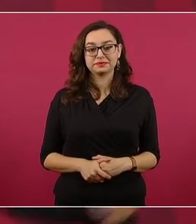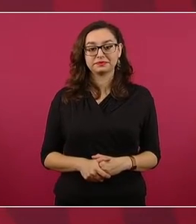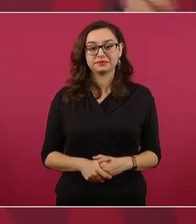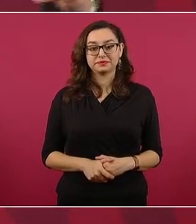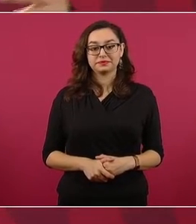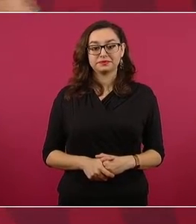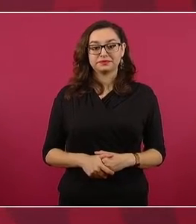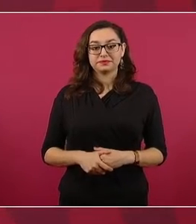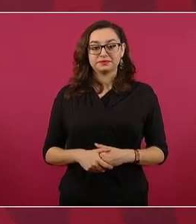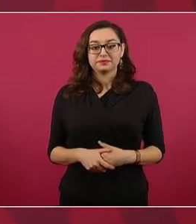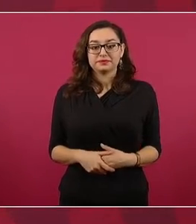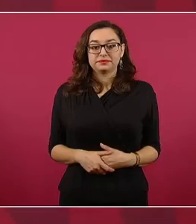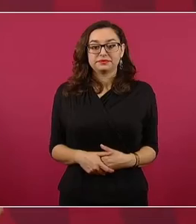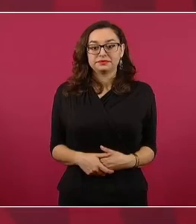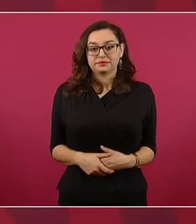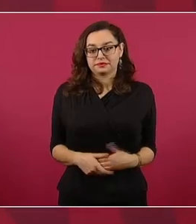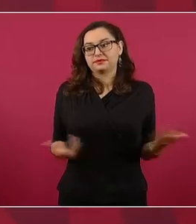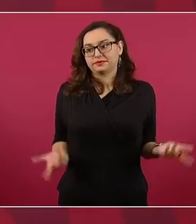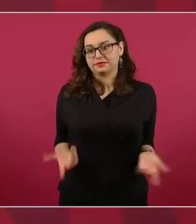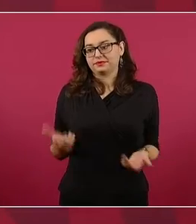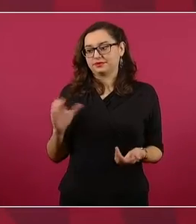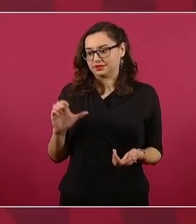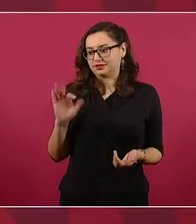a la planta pública.